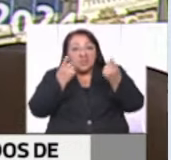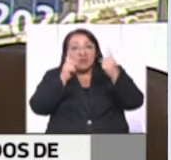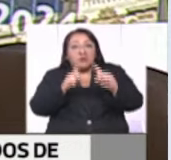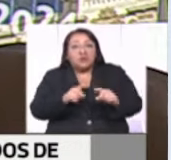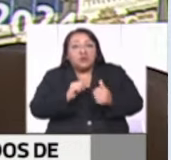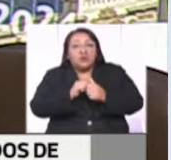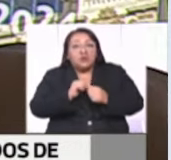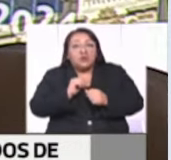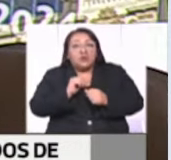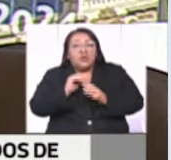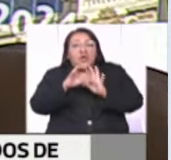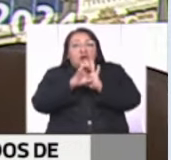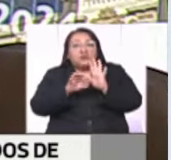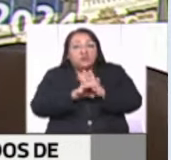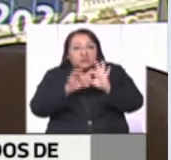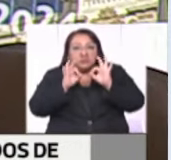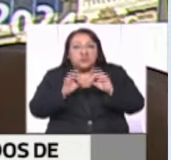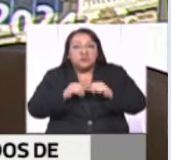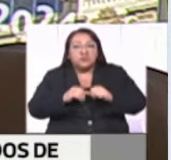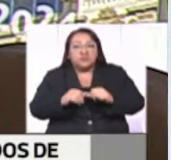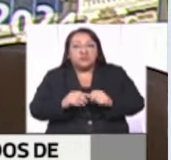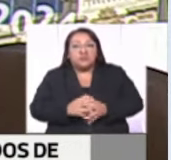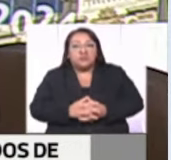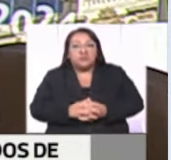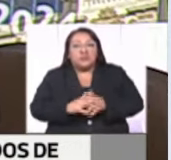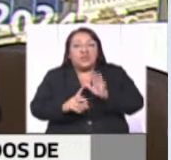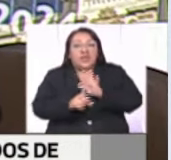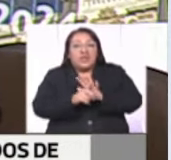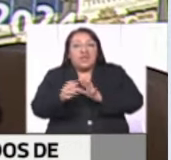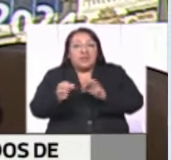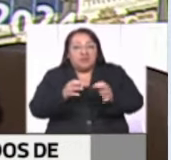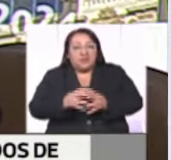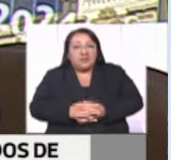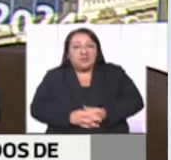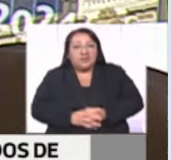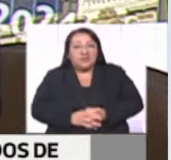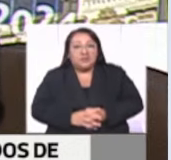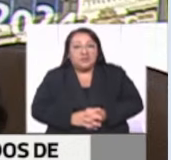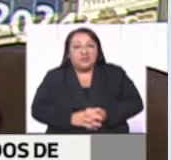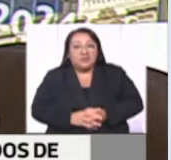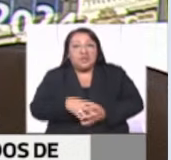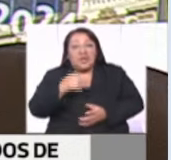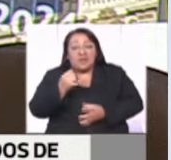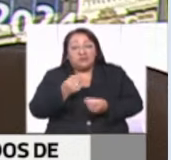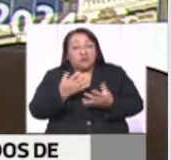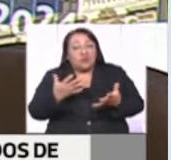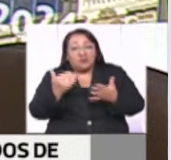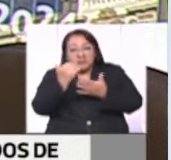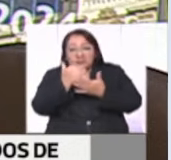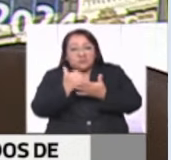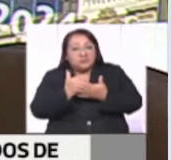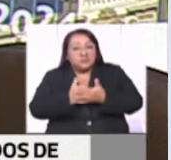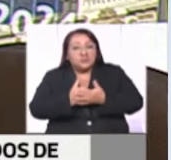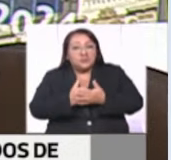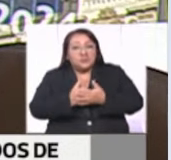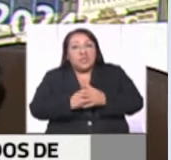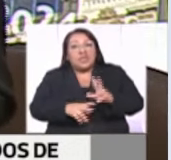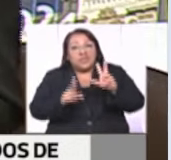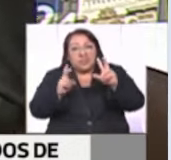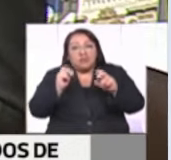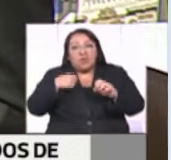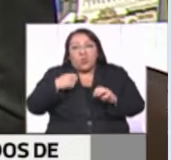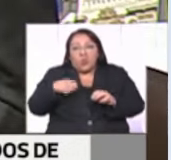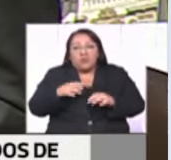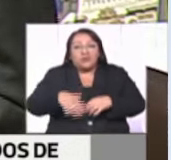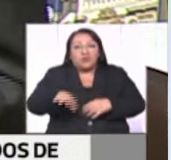la constitucionalidad de la ley referida. Y hay una serie de argumentos jurídicos, porque